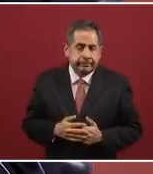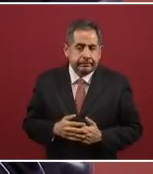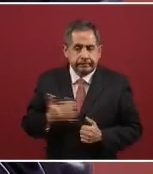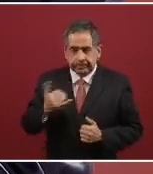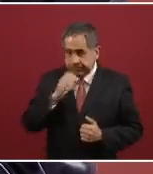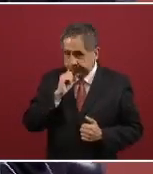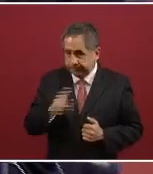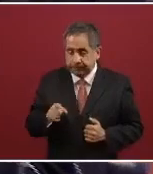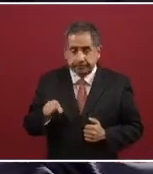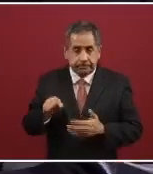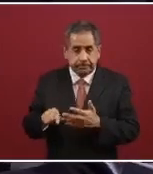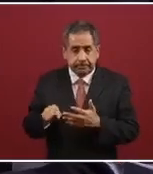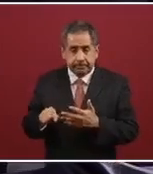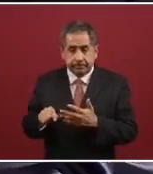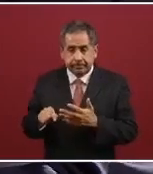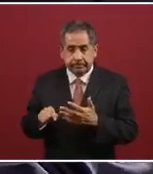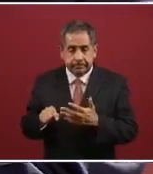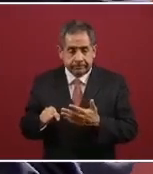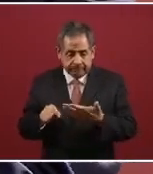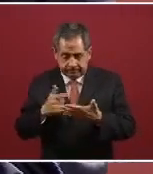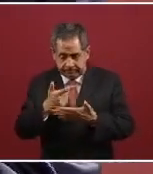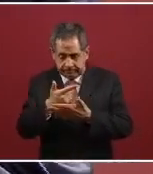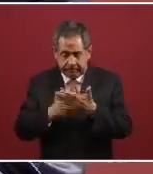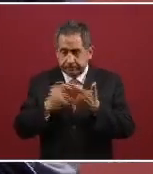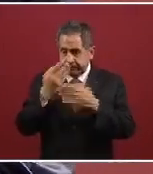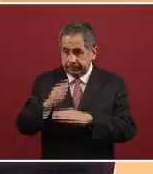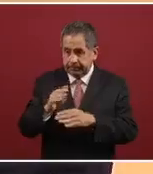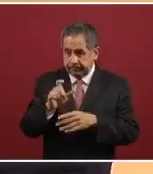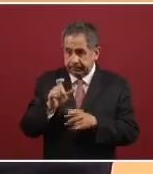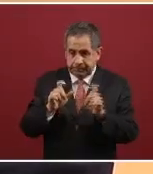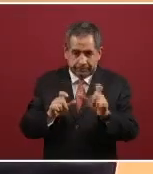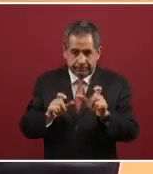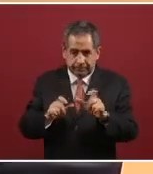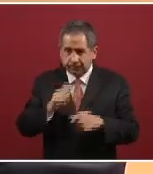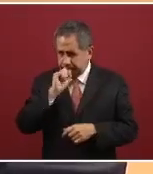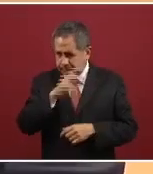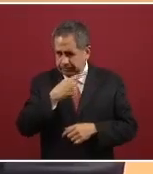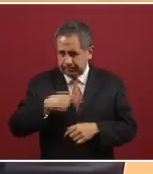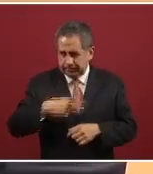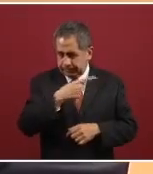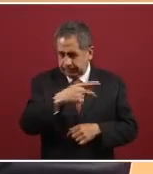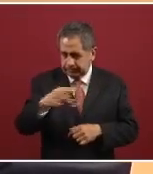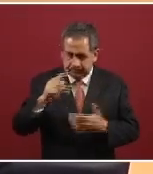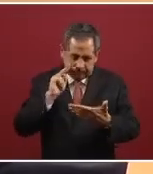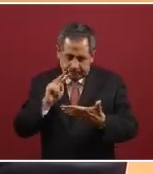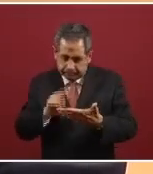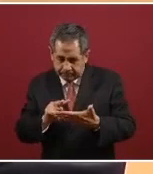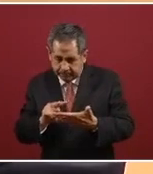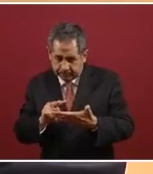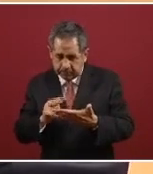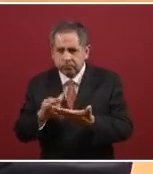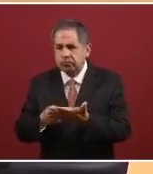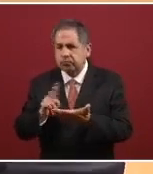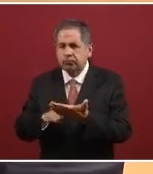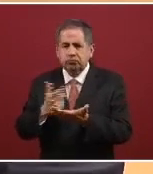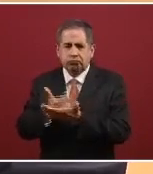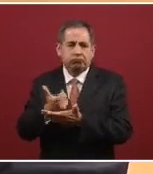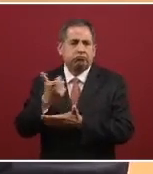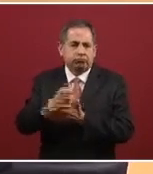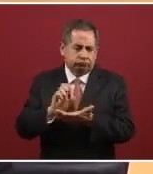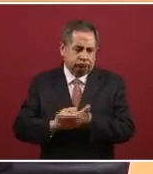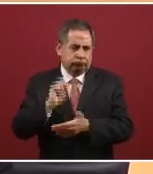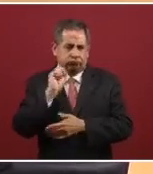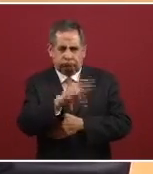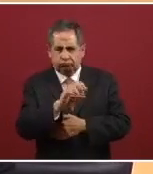y en las mismas cuentas que tienen los derechohabientes, darles el dinero, o sea,